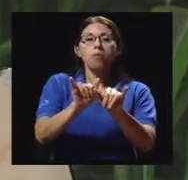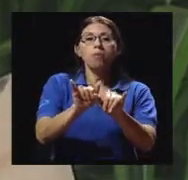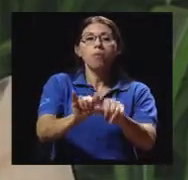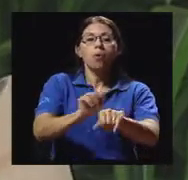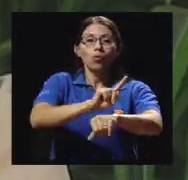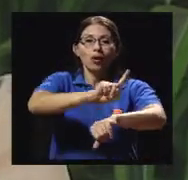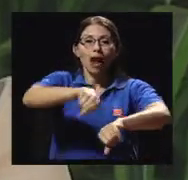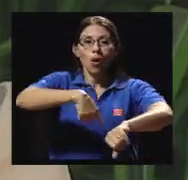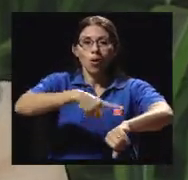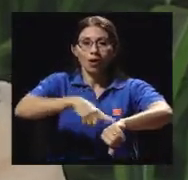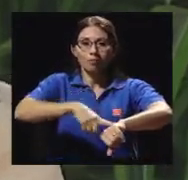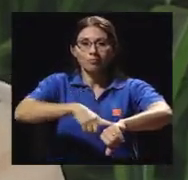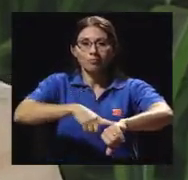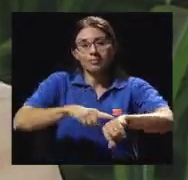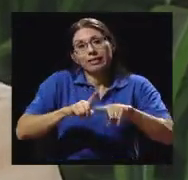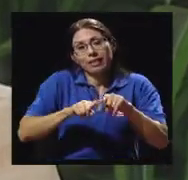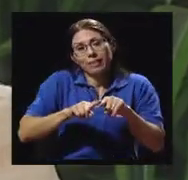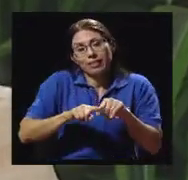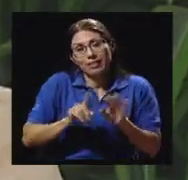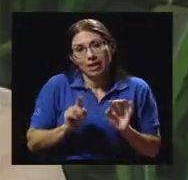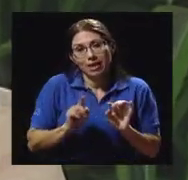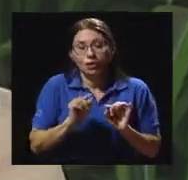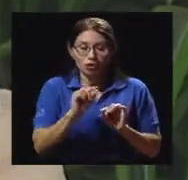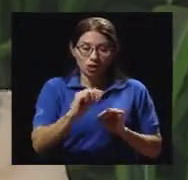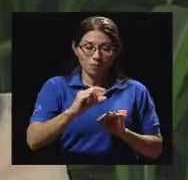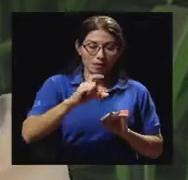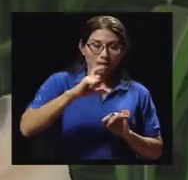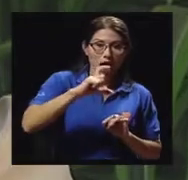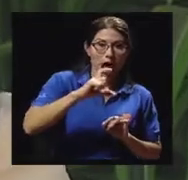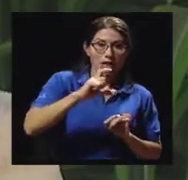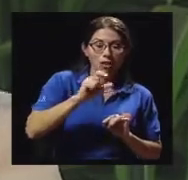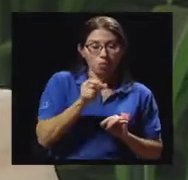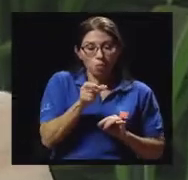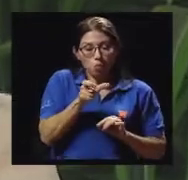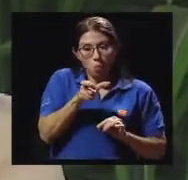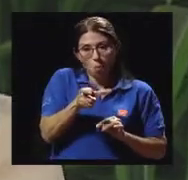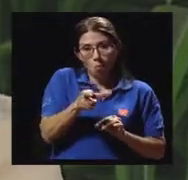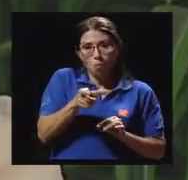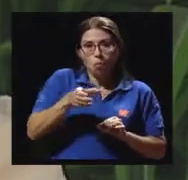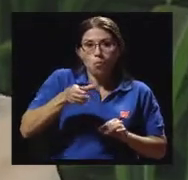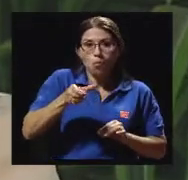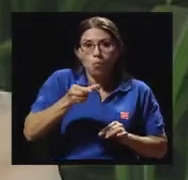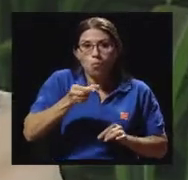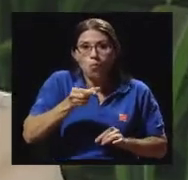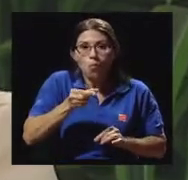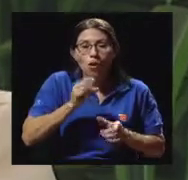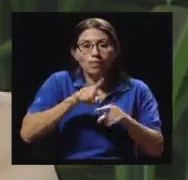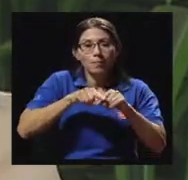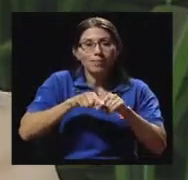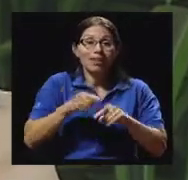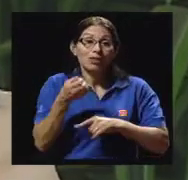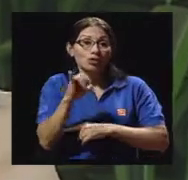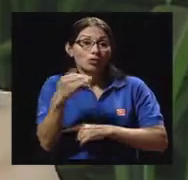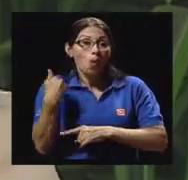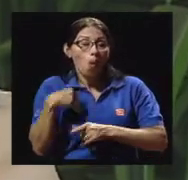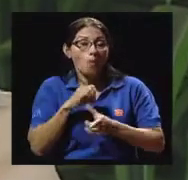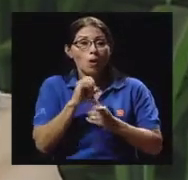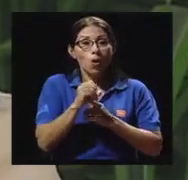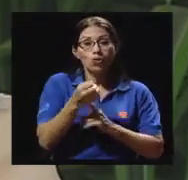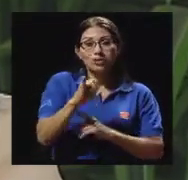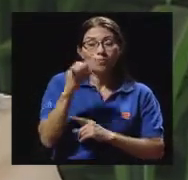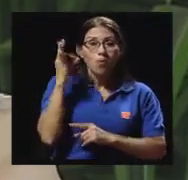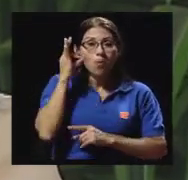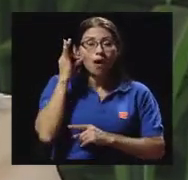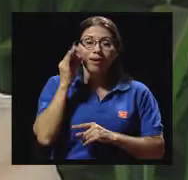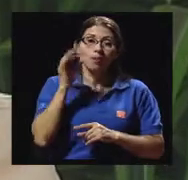Dependiendo, lógicamente, de si es más grande, más pequeño, más gordo, más flaco, si es hombre o si es mujer. Claro.